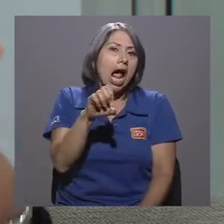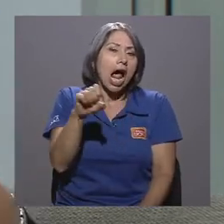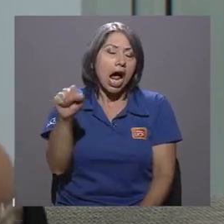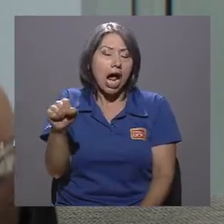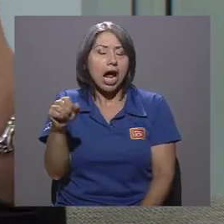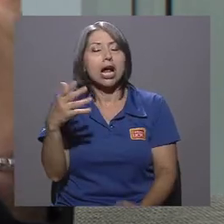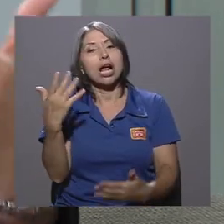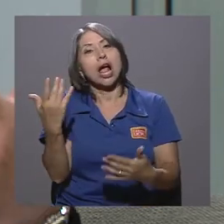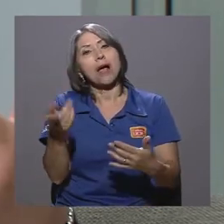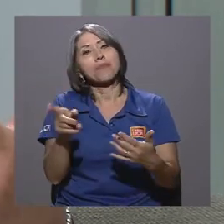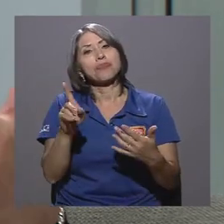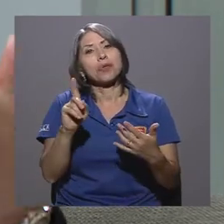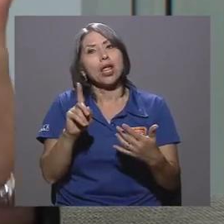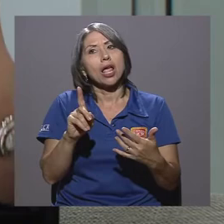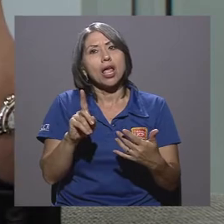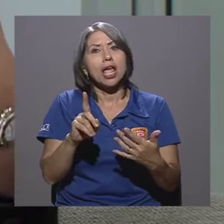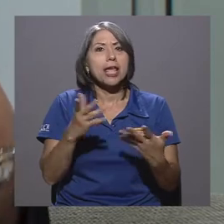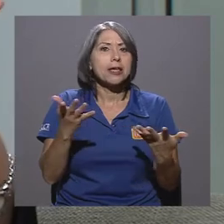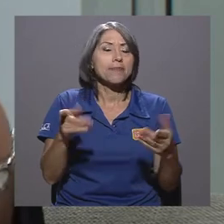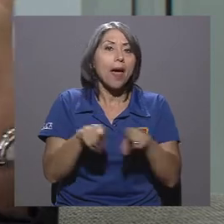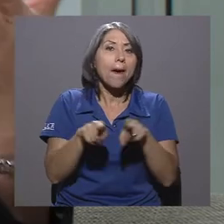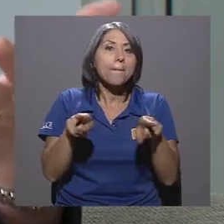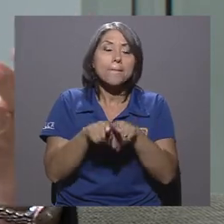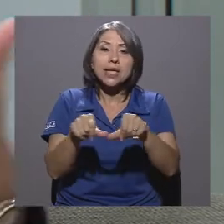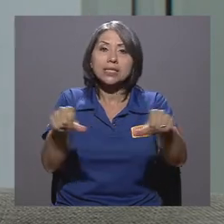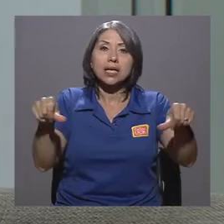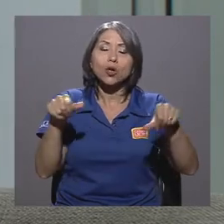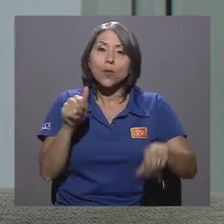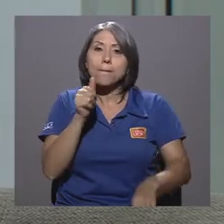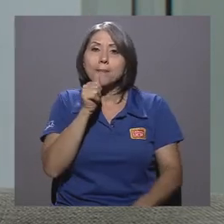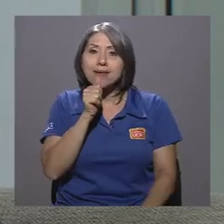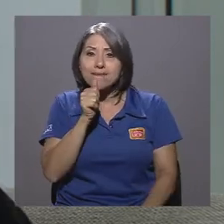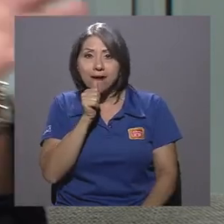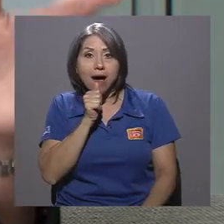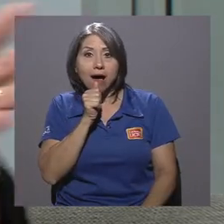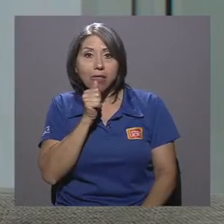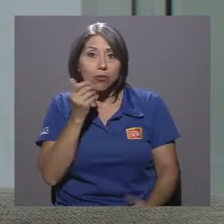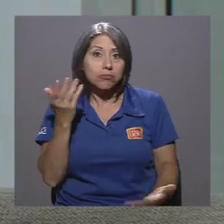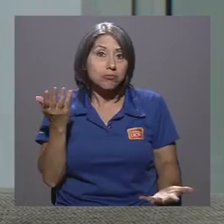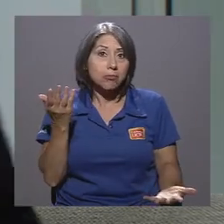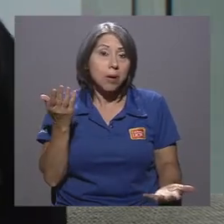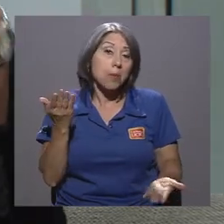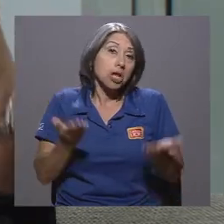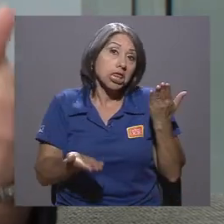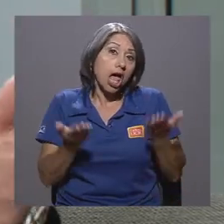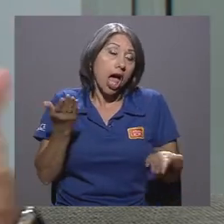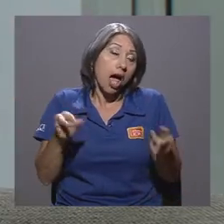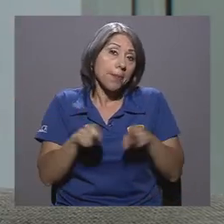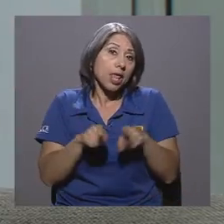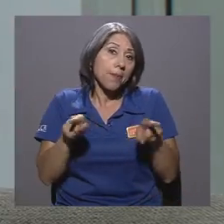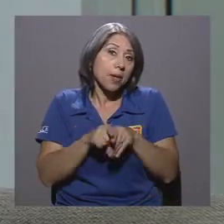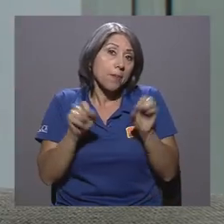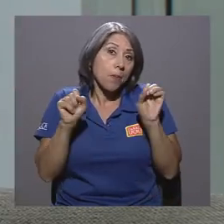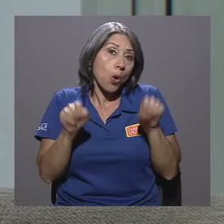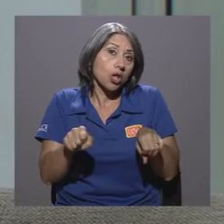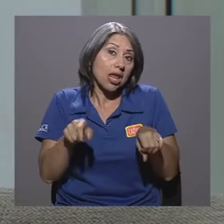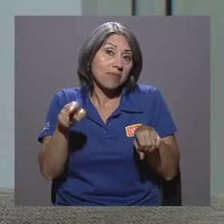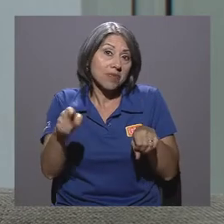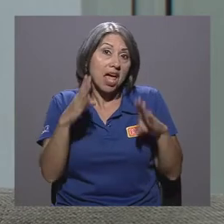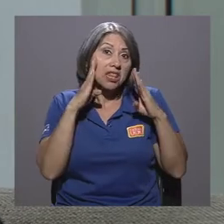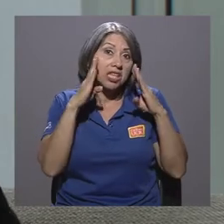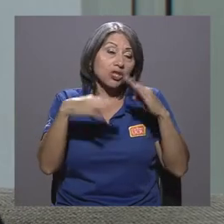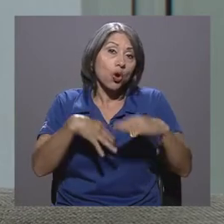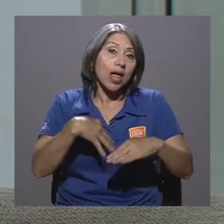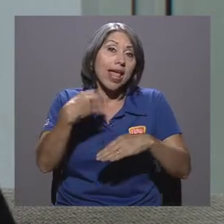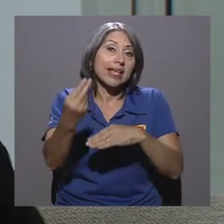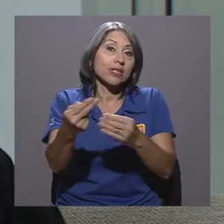Caja Costarricense de Seguro Social, el sector privado, por ejemplo, en atención, porque podrían entrar por ahí, la atención extrahospitalaria con Cruz